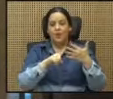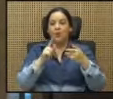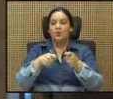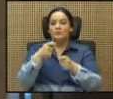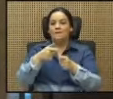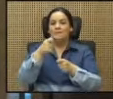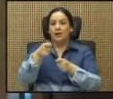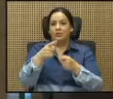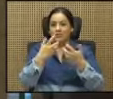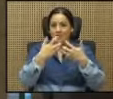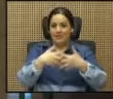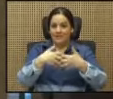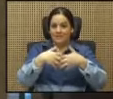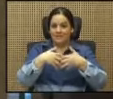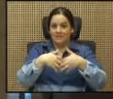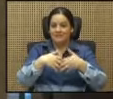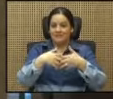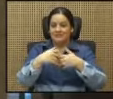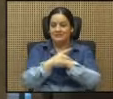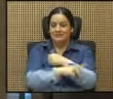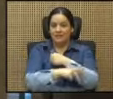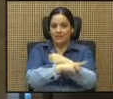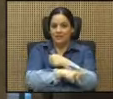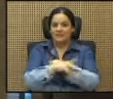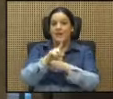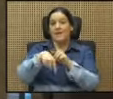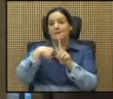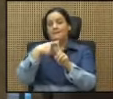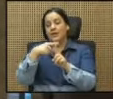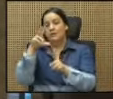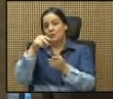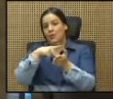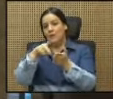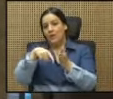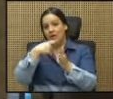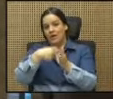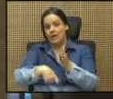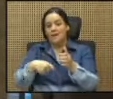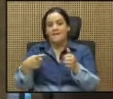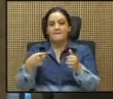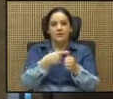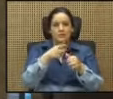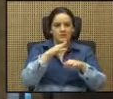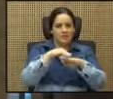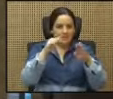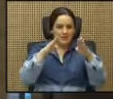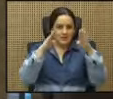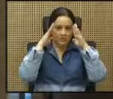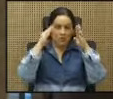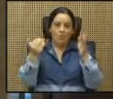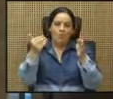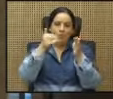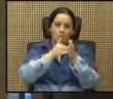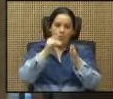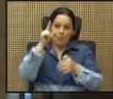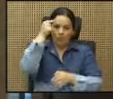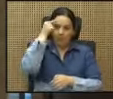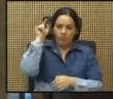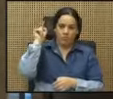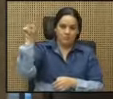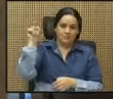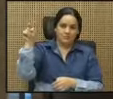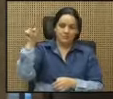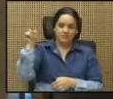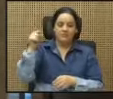empresas estatales y también las exoneraciones. Primero debo llamar la atención nuevamente al Ejecutivo de que